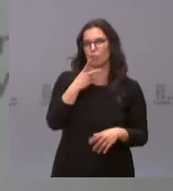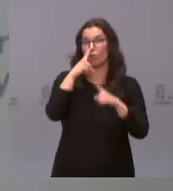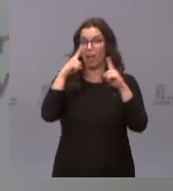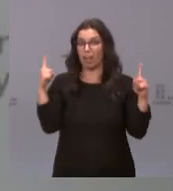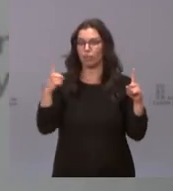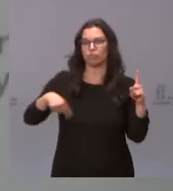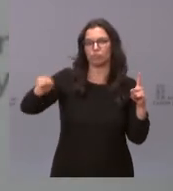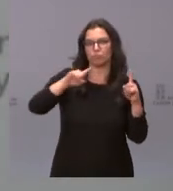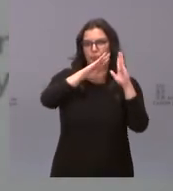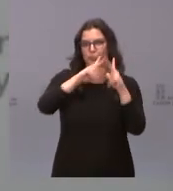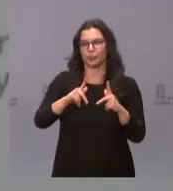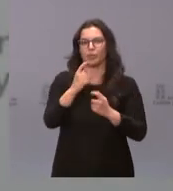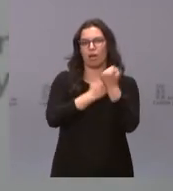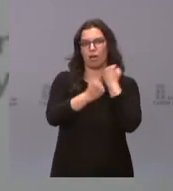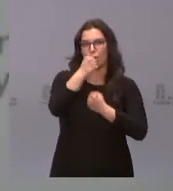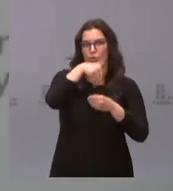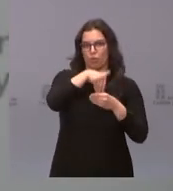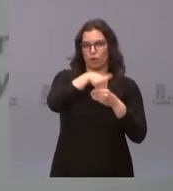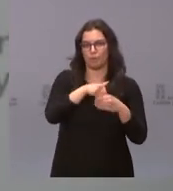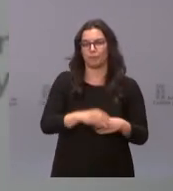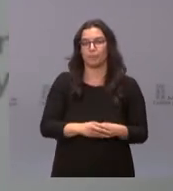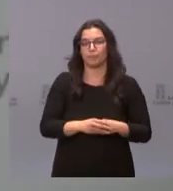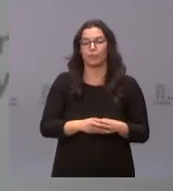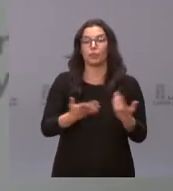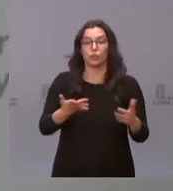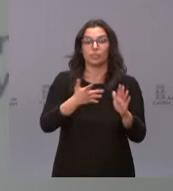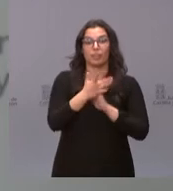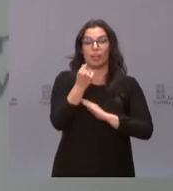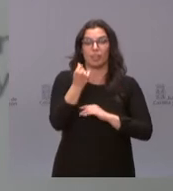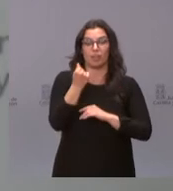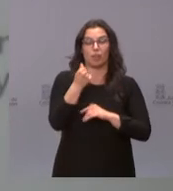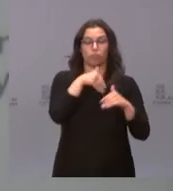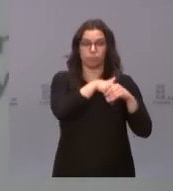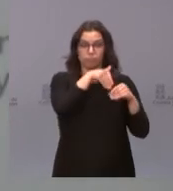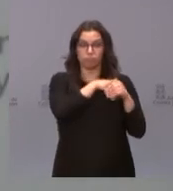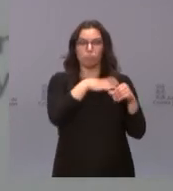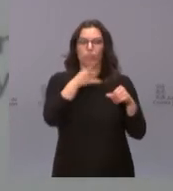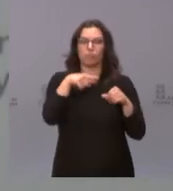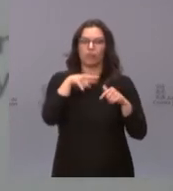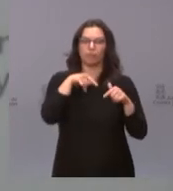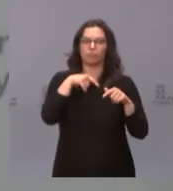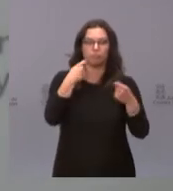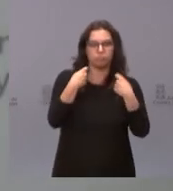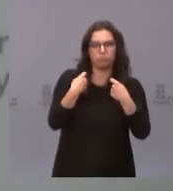año esto va a estimular la demanda interna va a estimular también